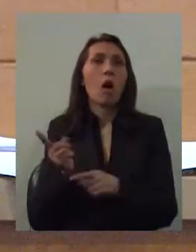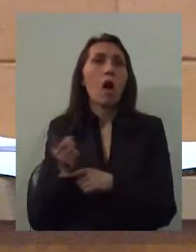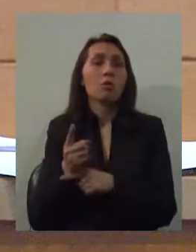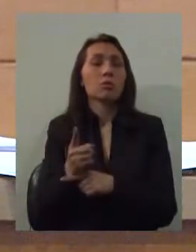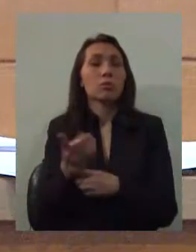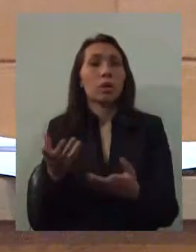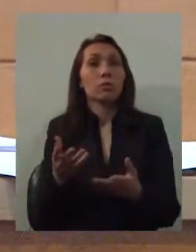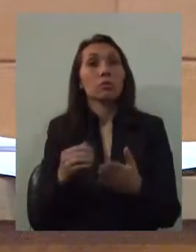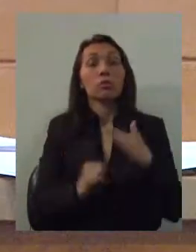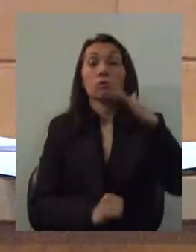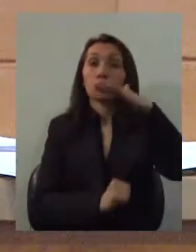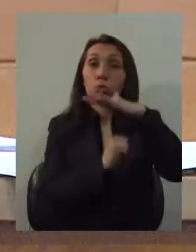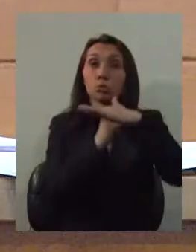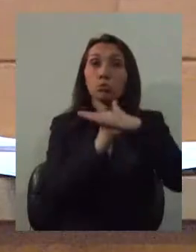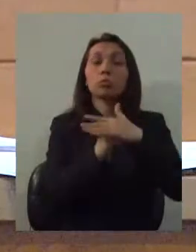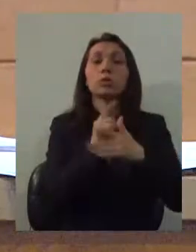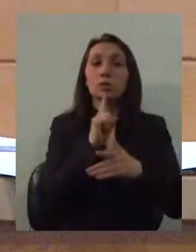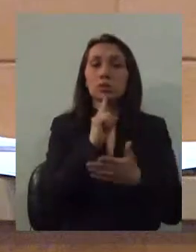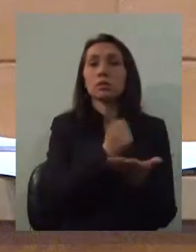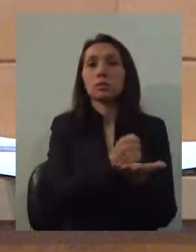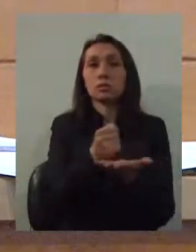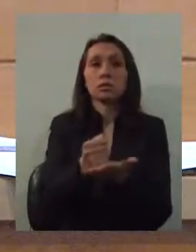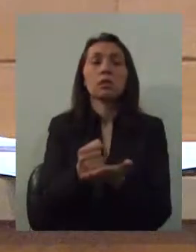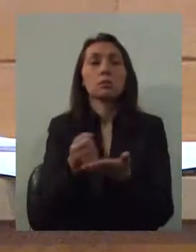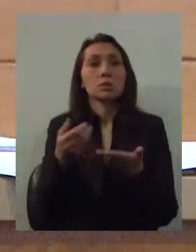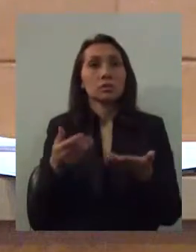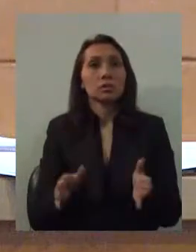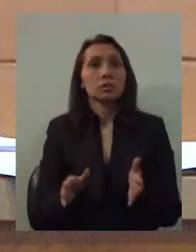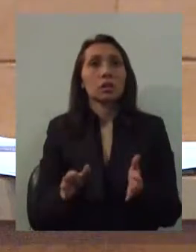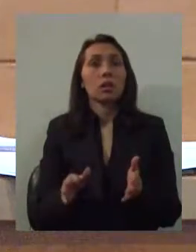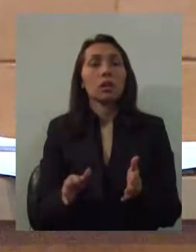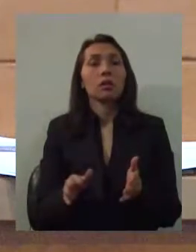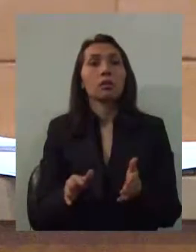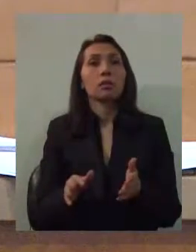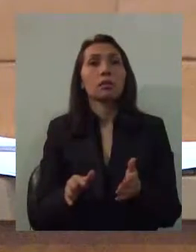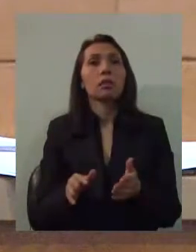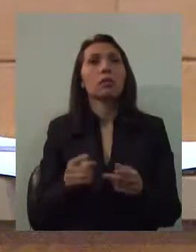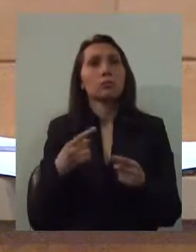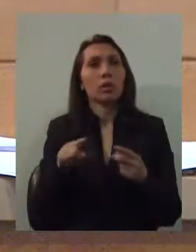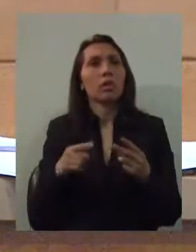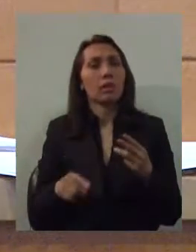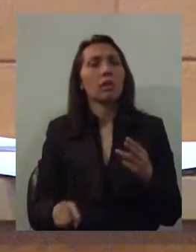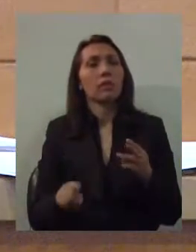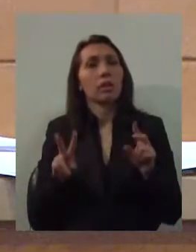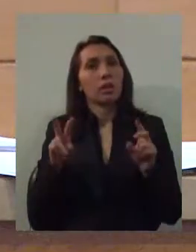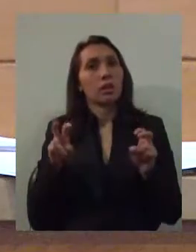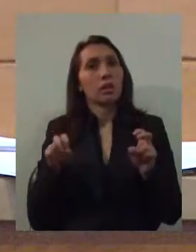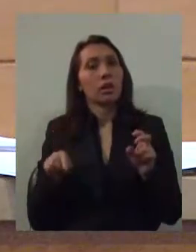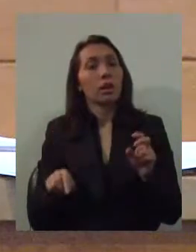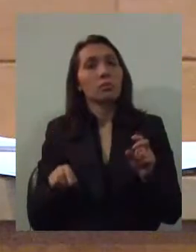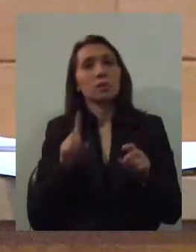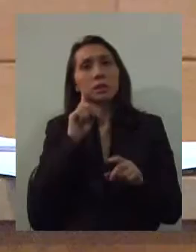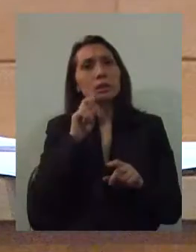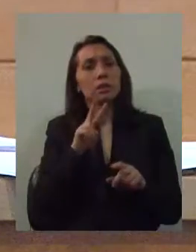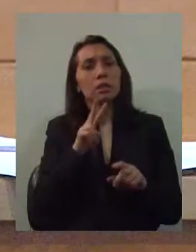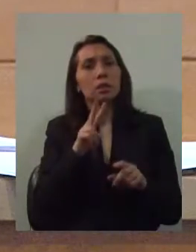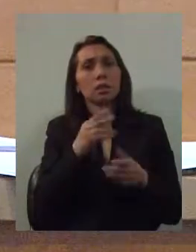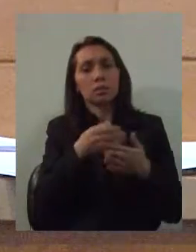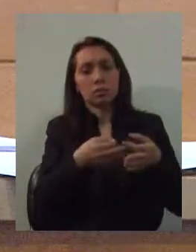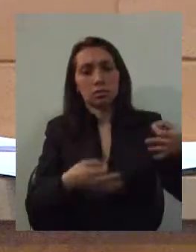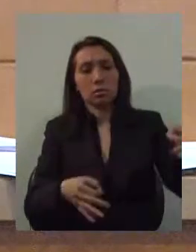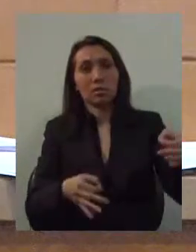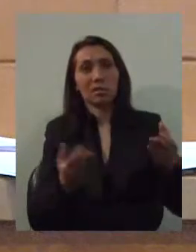Corte Suprema, por ejemplo, está tramitando ya varios tipos de asuntos sin expediente